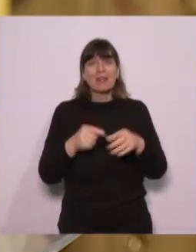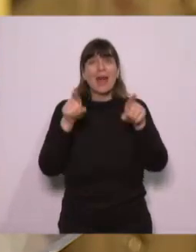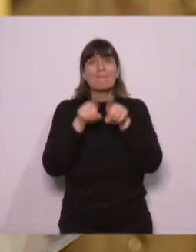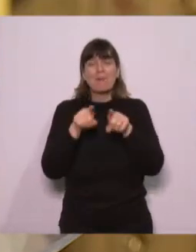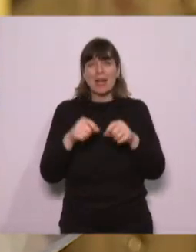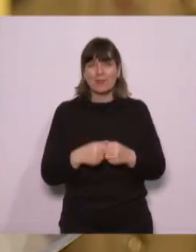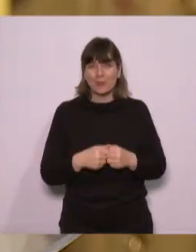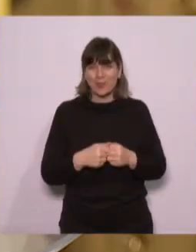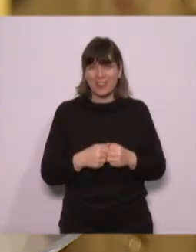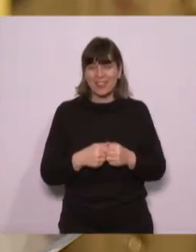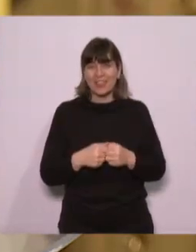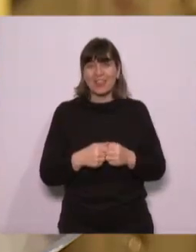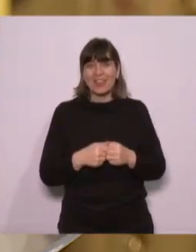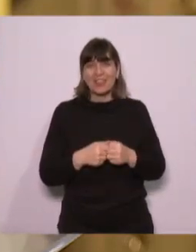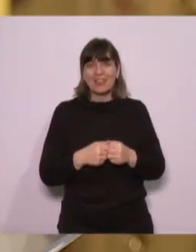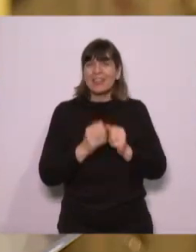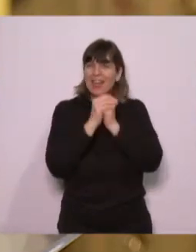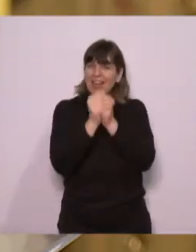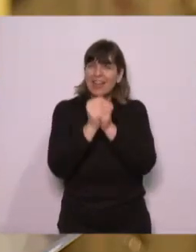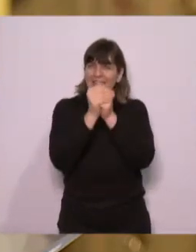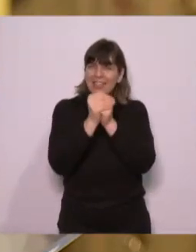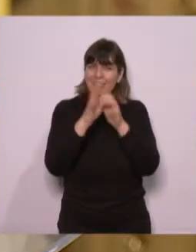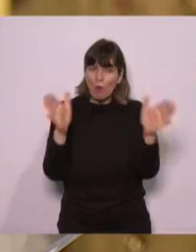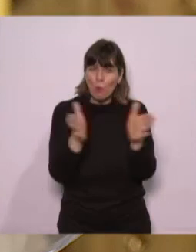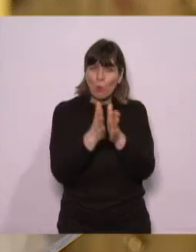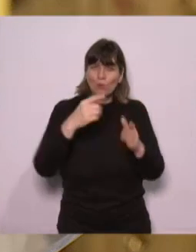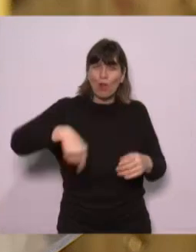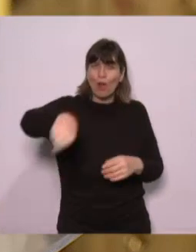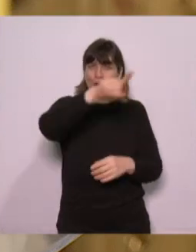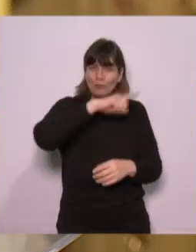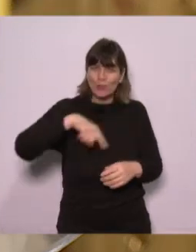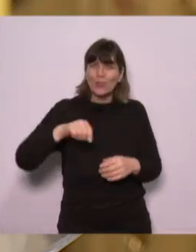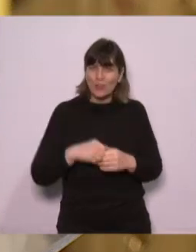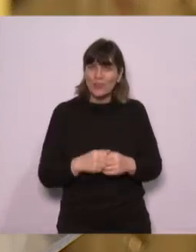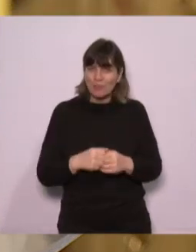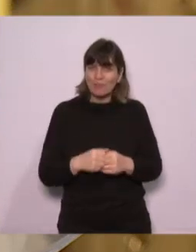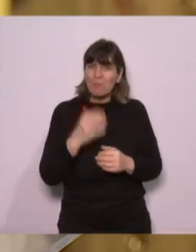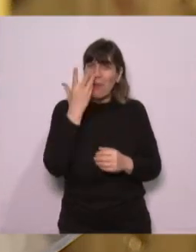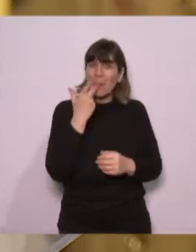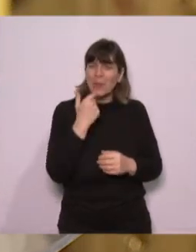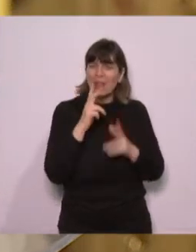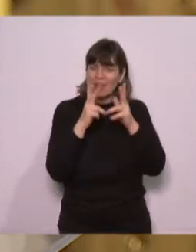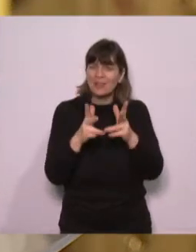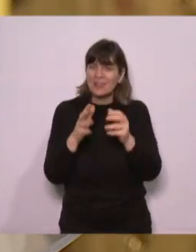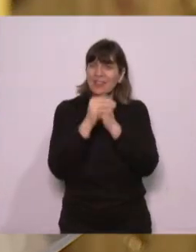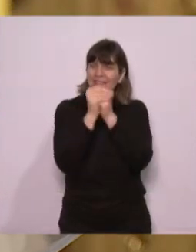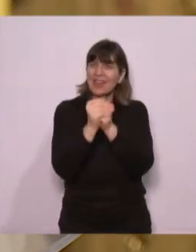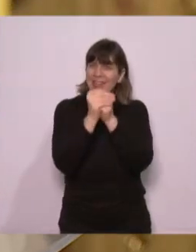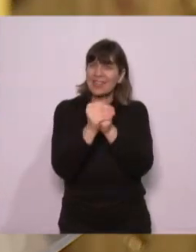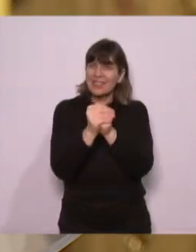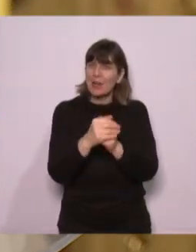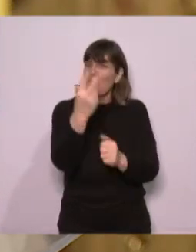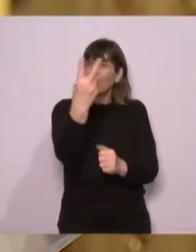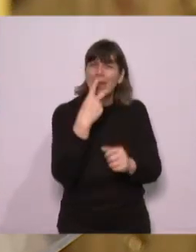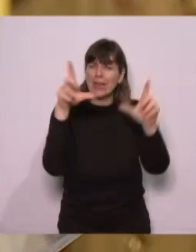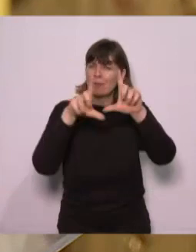hermanos que rezan con nosotros, me gusta más decir que rezan con nosotros que miran